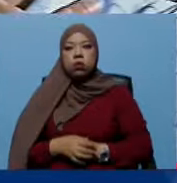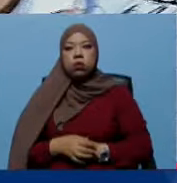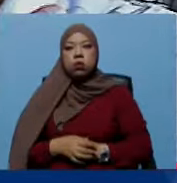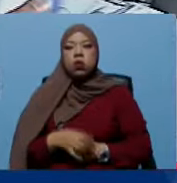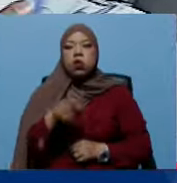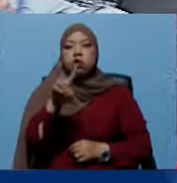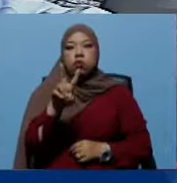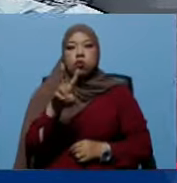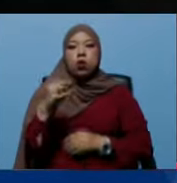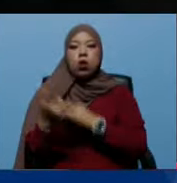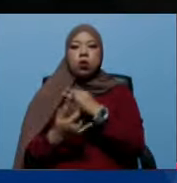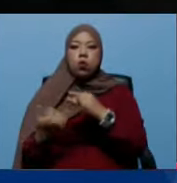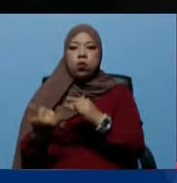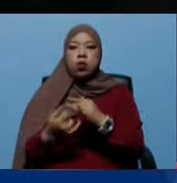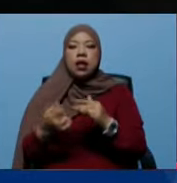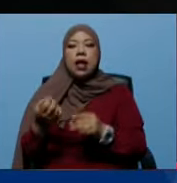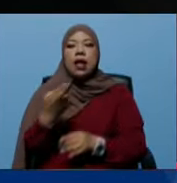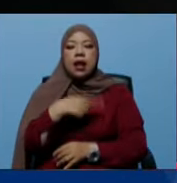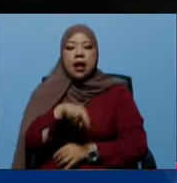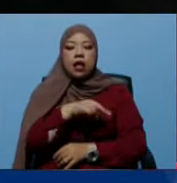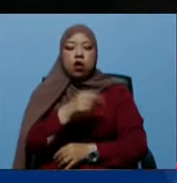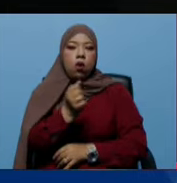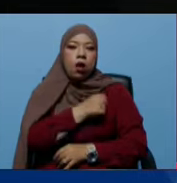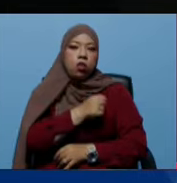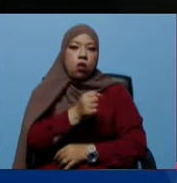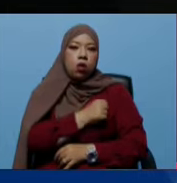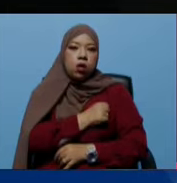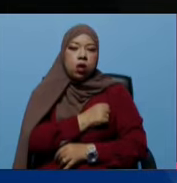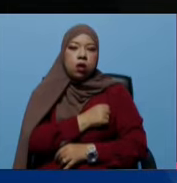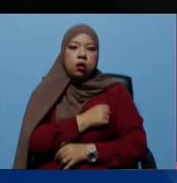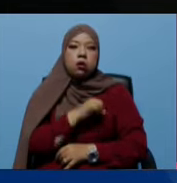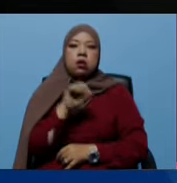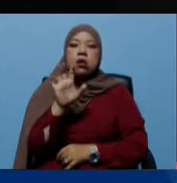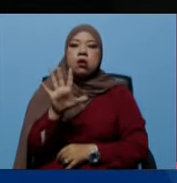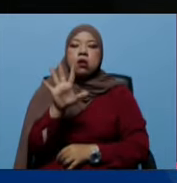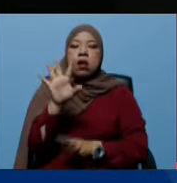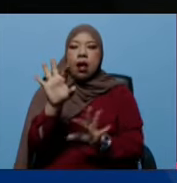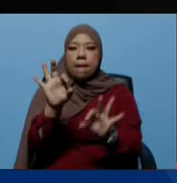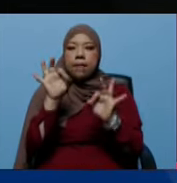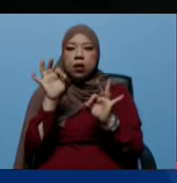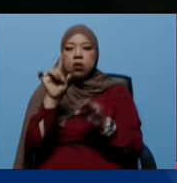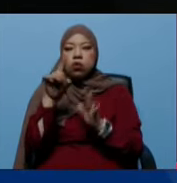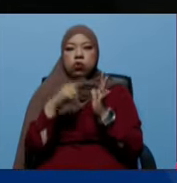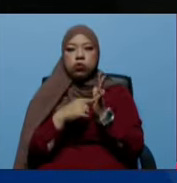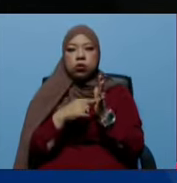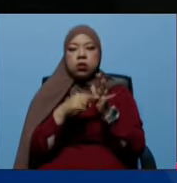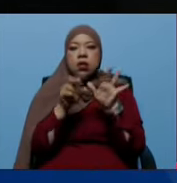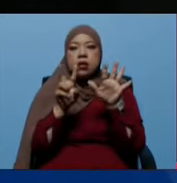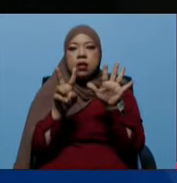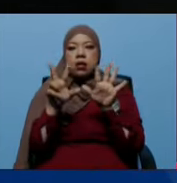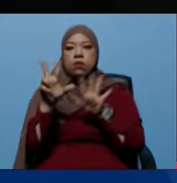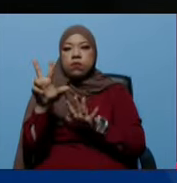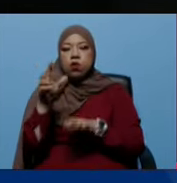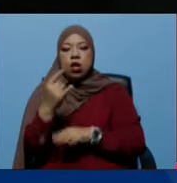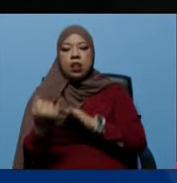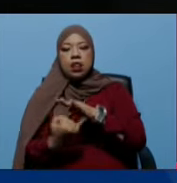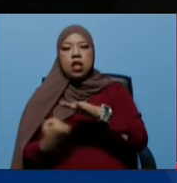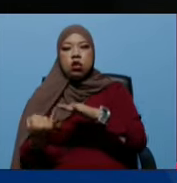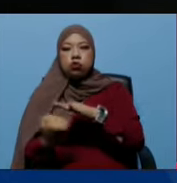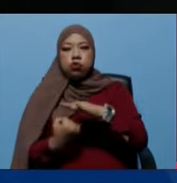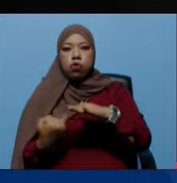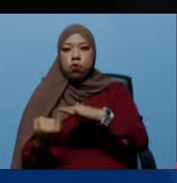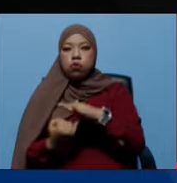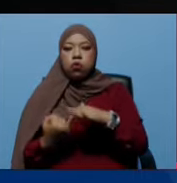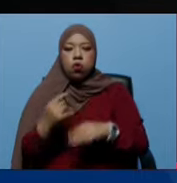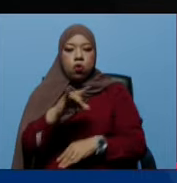2 institutos eclesiásticos, 5 institutos especializados, 173 instituciones